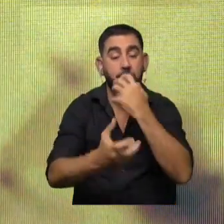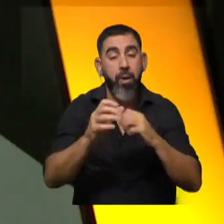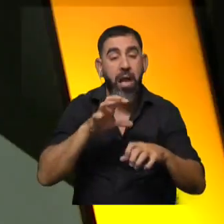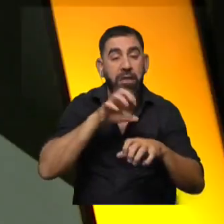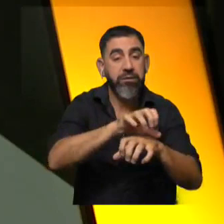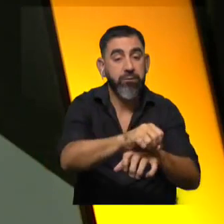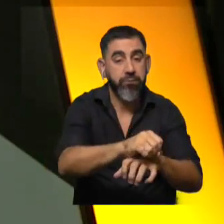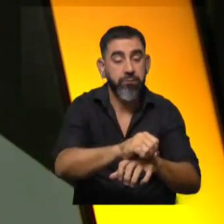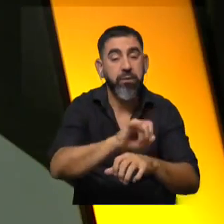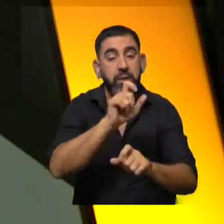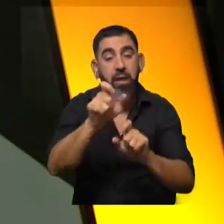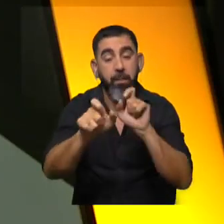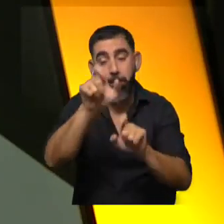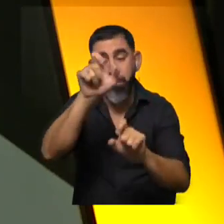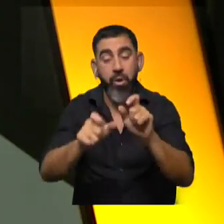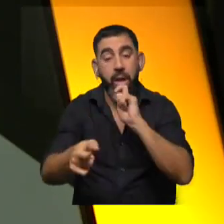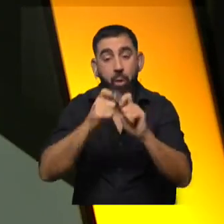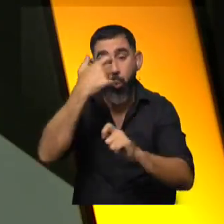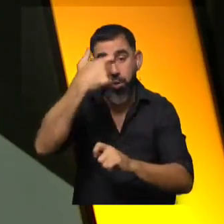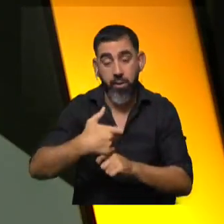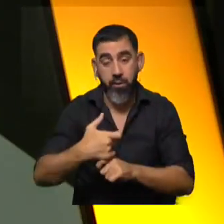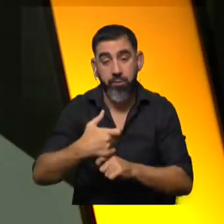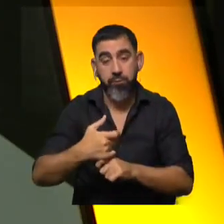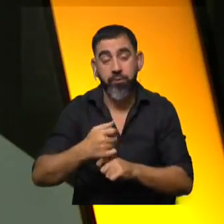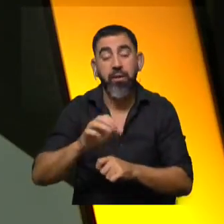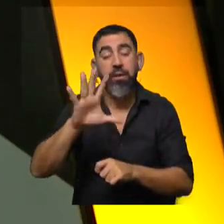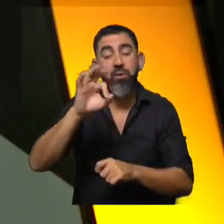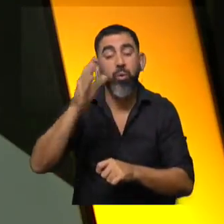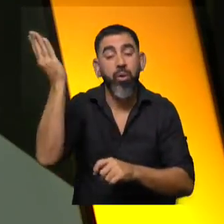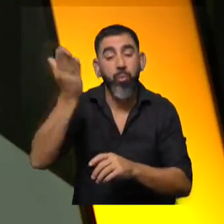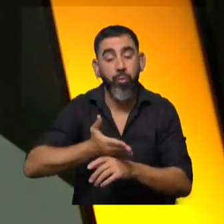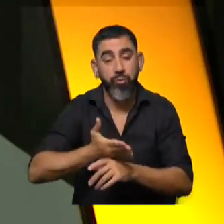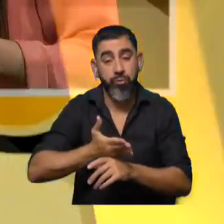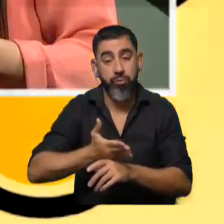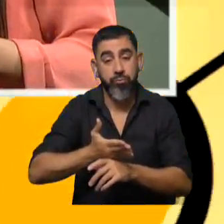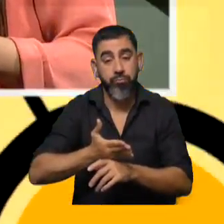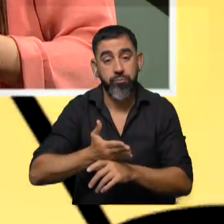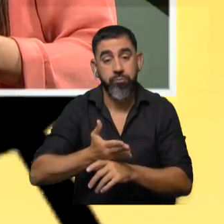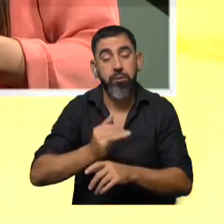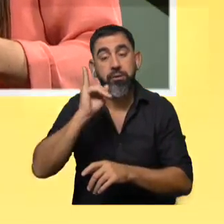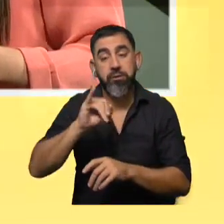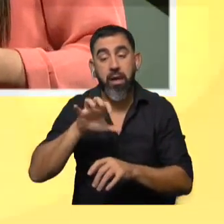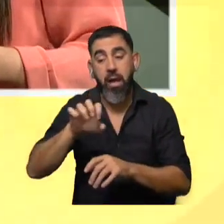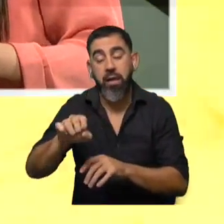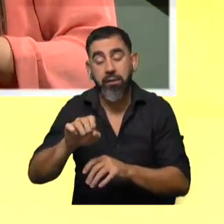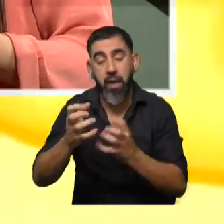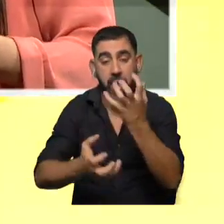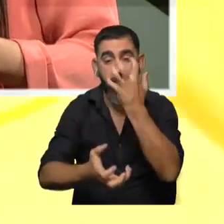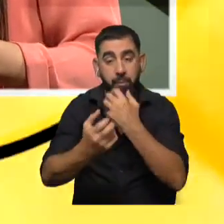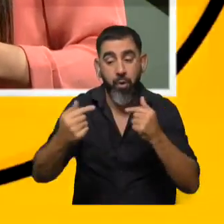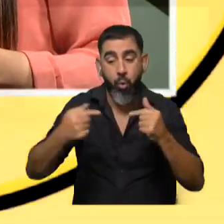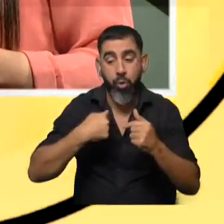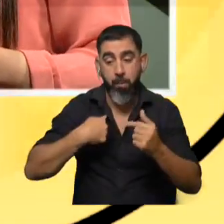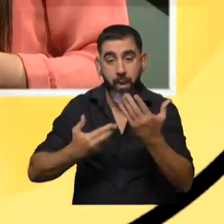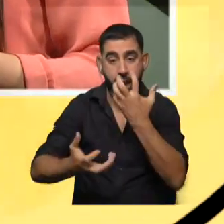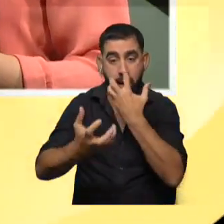atacados. Claro, de los encuestados, más de aproximadamente el 50% de ellos recibieron ataques de predadores hacia sus